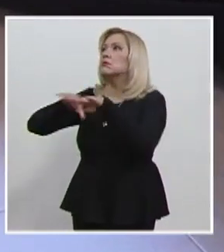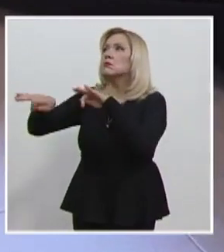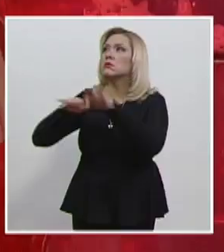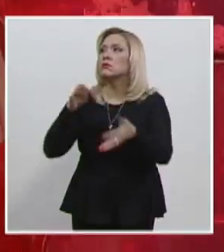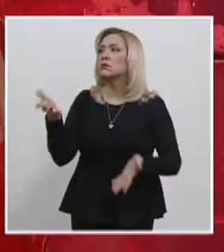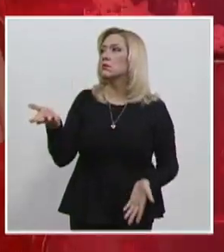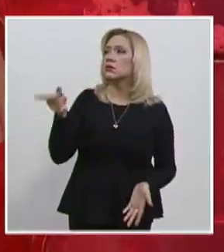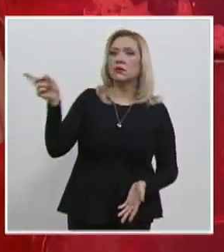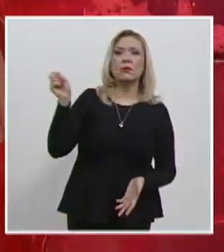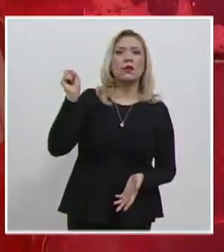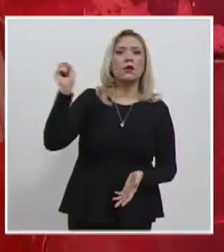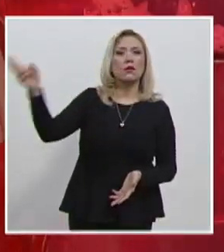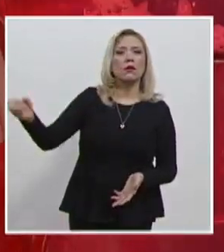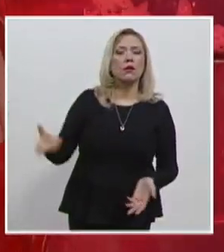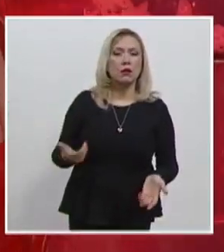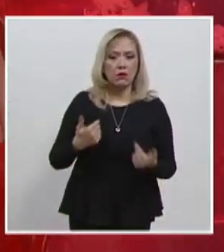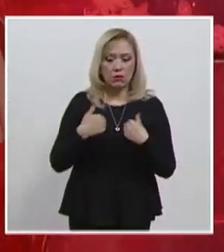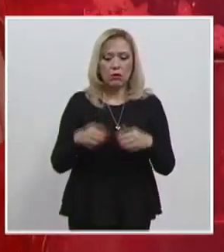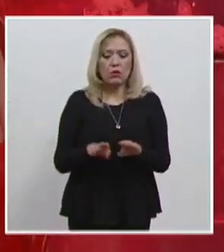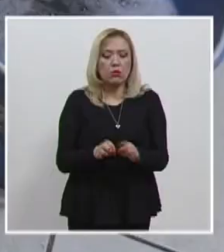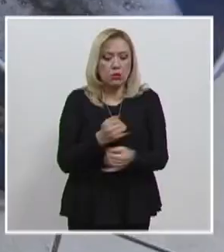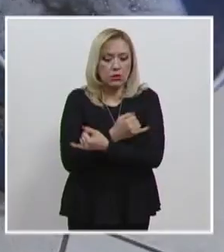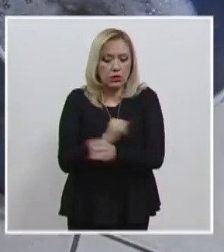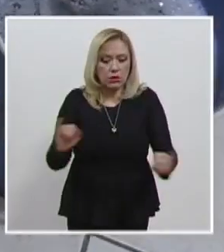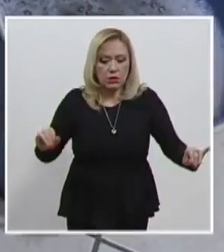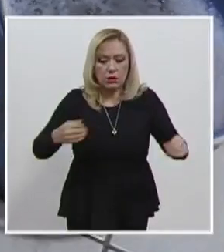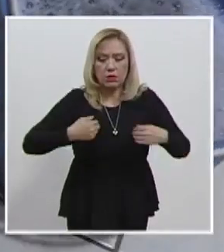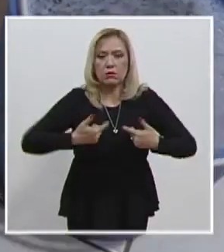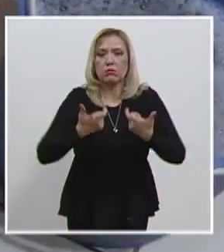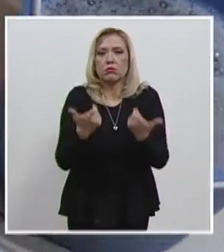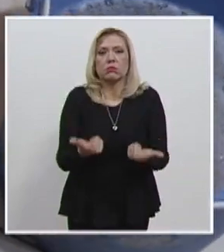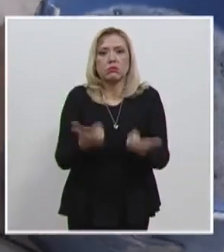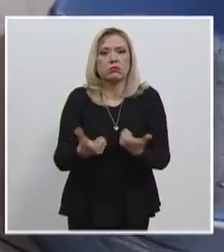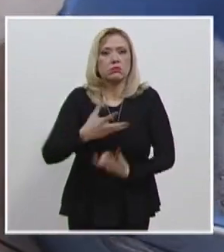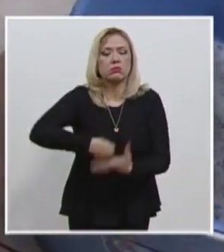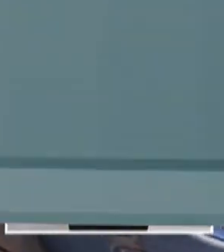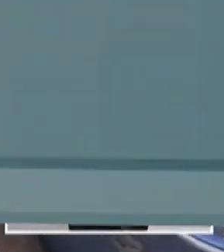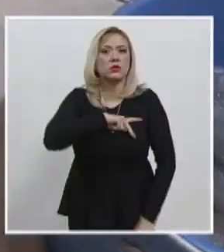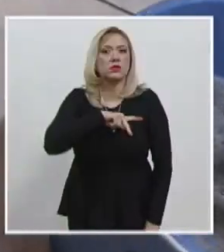adecuado y a contar con independencia de carácter económico